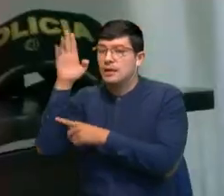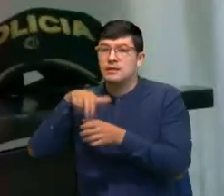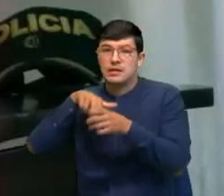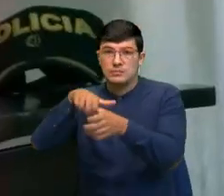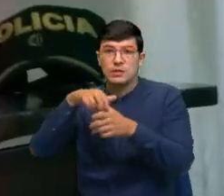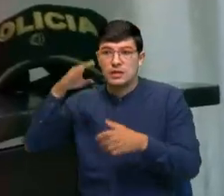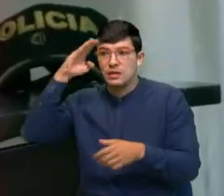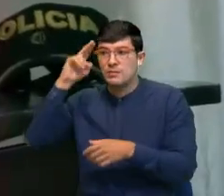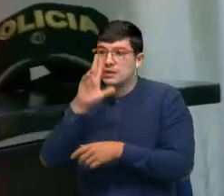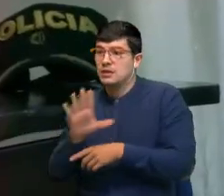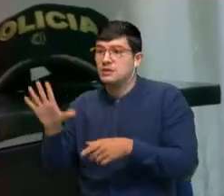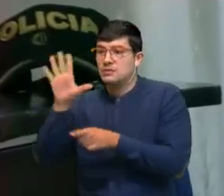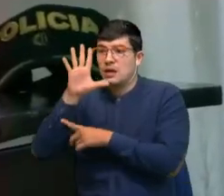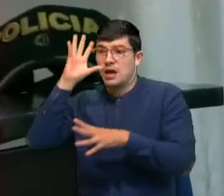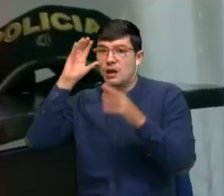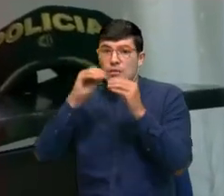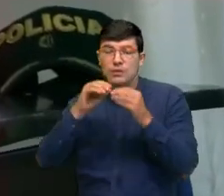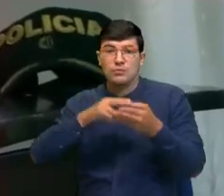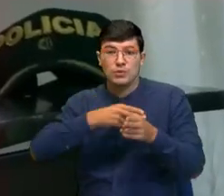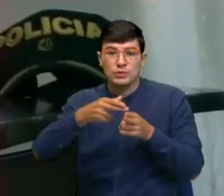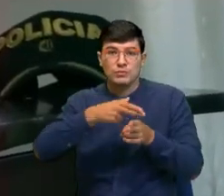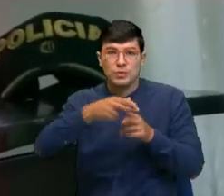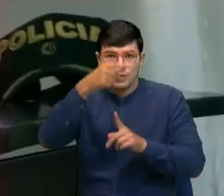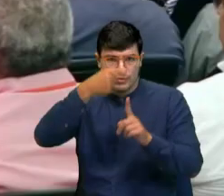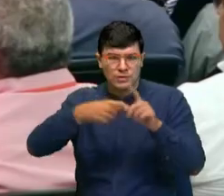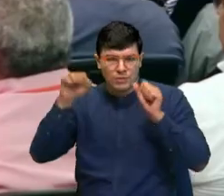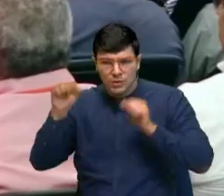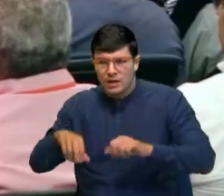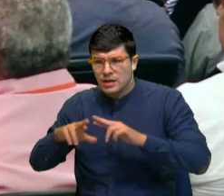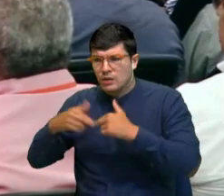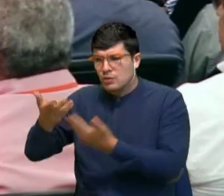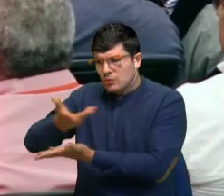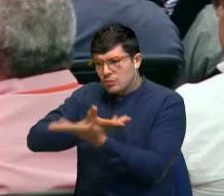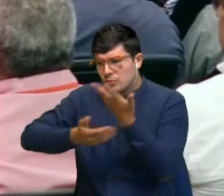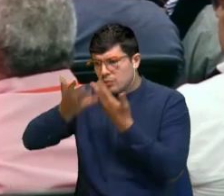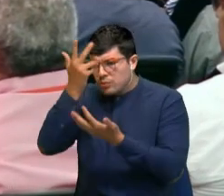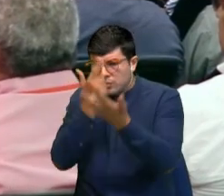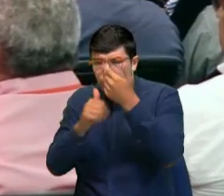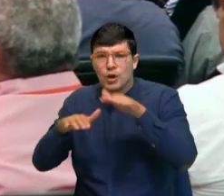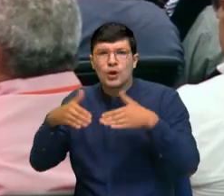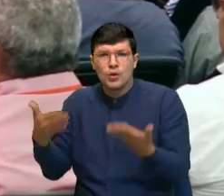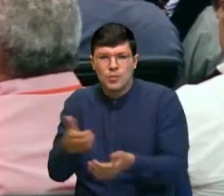acordaron reunirse durante el próximo mes para evaluar una vez más cómo avanza el gremio